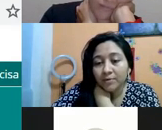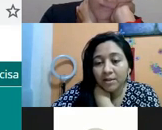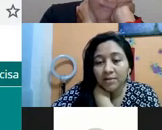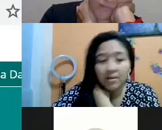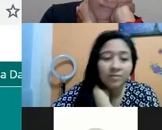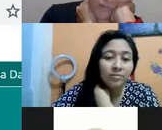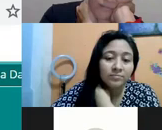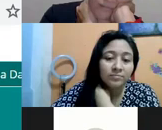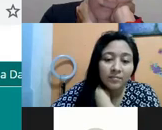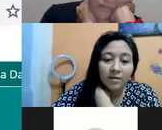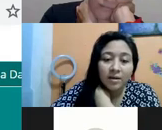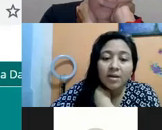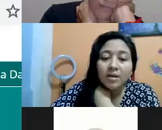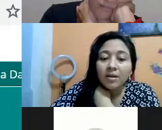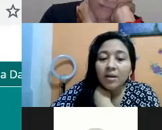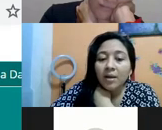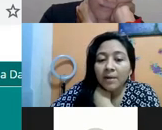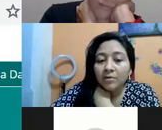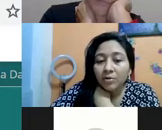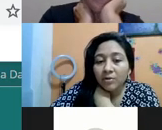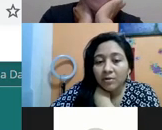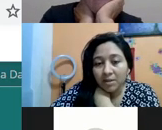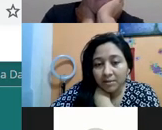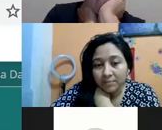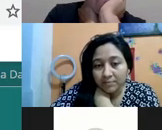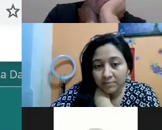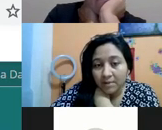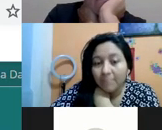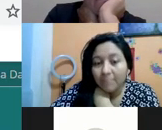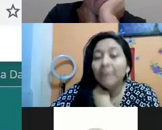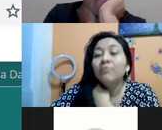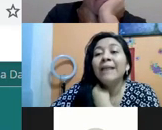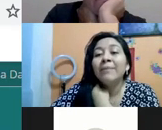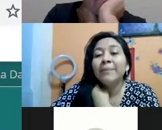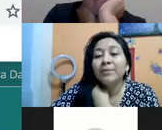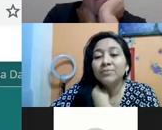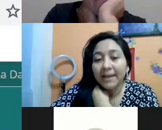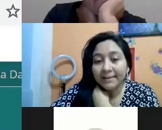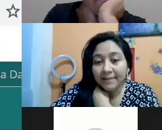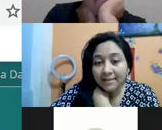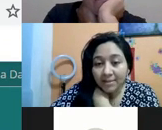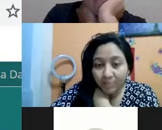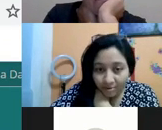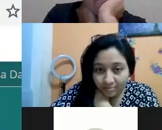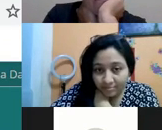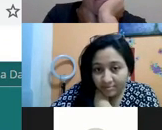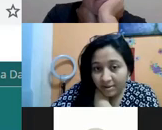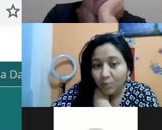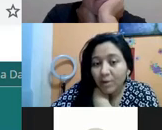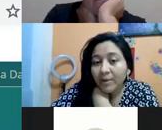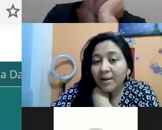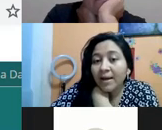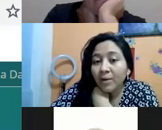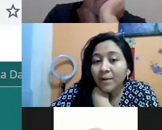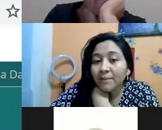pongo terminar intento, y enviar todo y terminar. Me vuelve a preguntar, ¿está seguro? Dice,